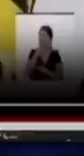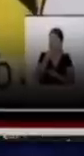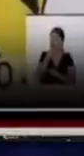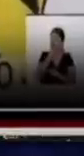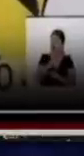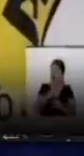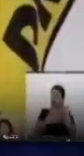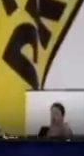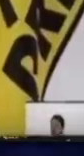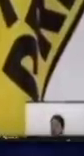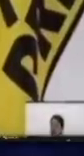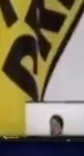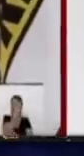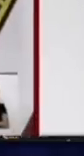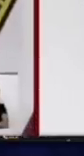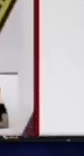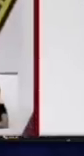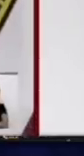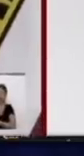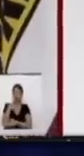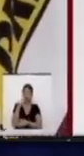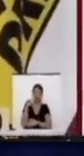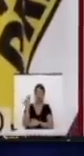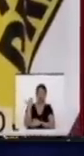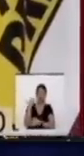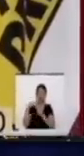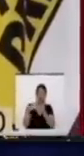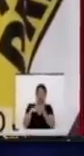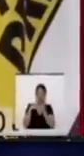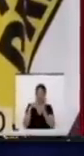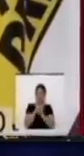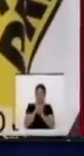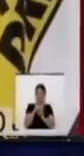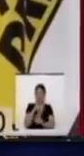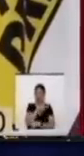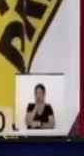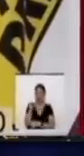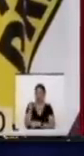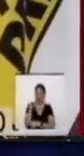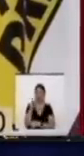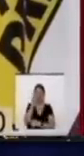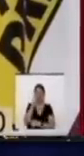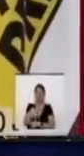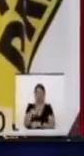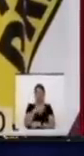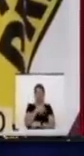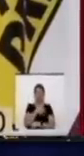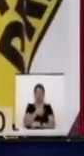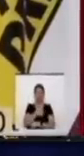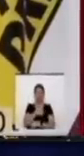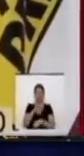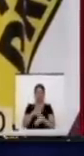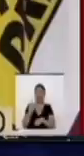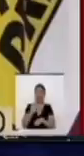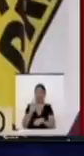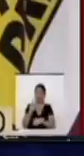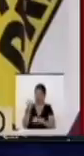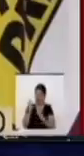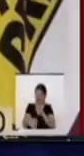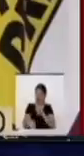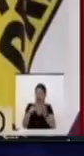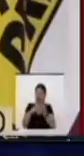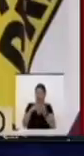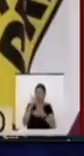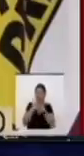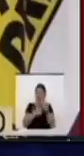Maya. De estar en la zona Maya, y realmente es doloroso ver que por la falta de un proyecto ejecutivo se